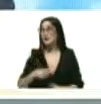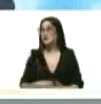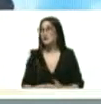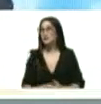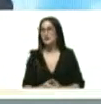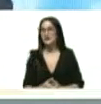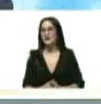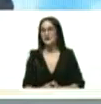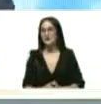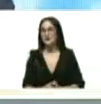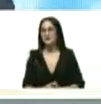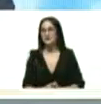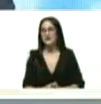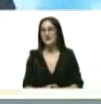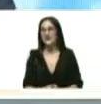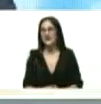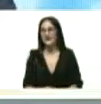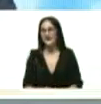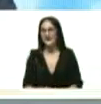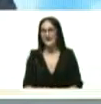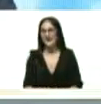Son un chiste lo que acabo de decir, ¿vale?